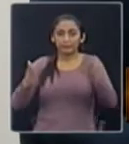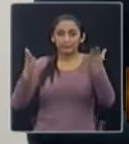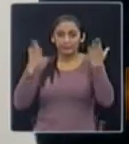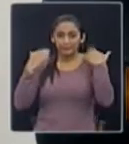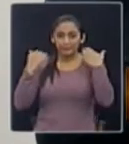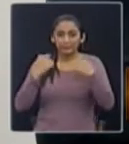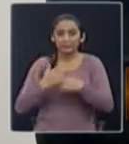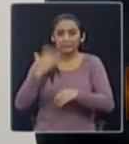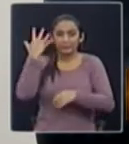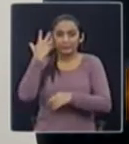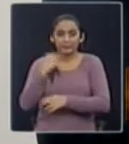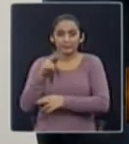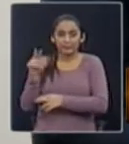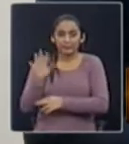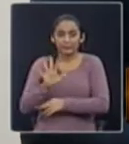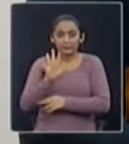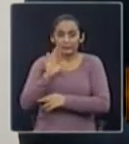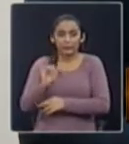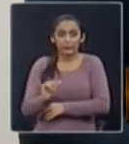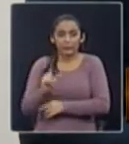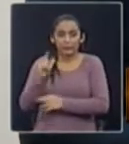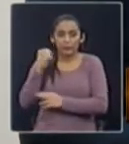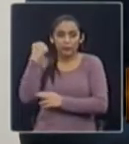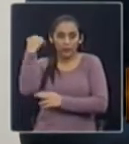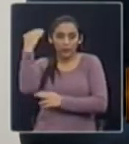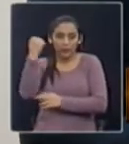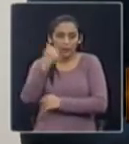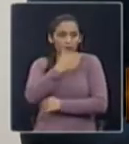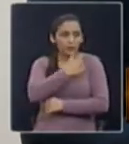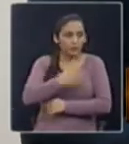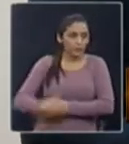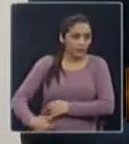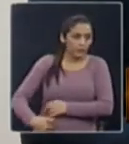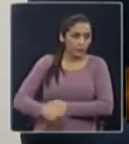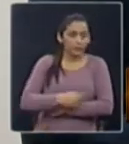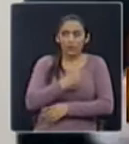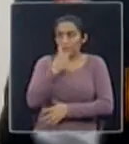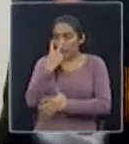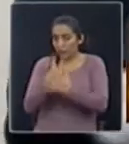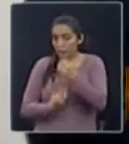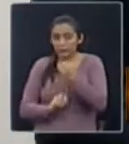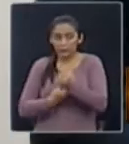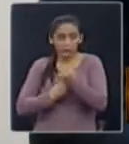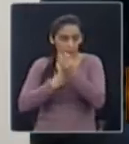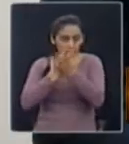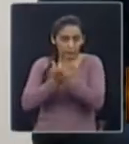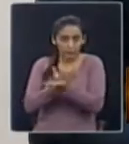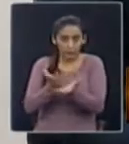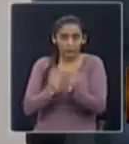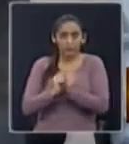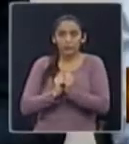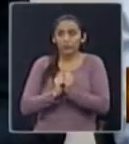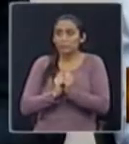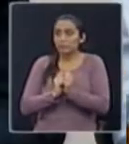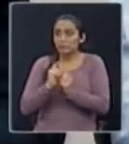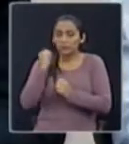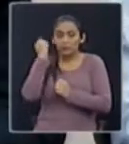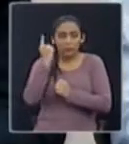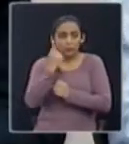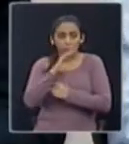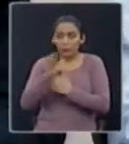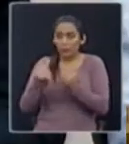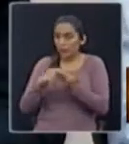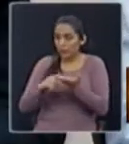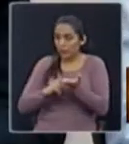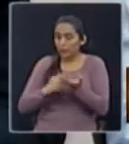julio por parte del alcalde, por parte del presidente, se ve replicado en la reunión de hoy. Entendemos que